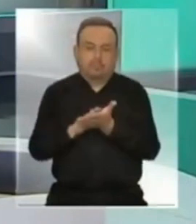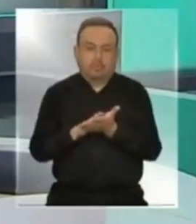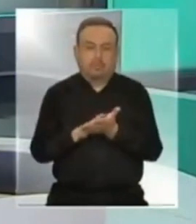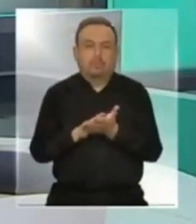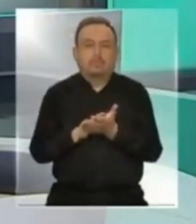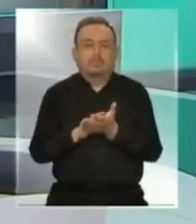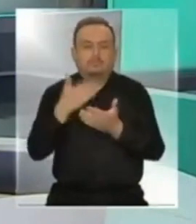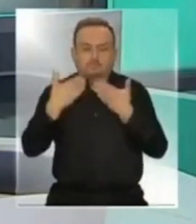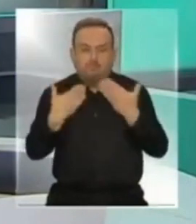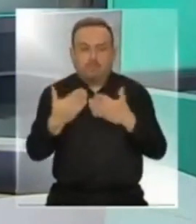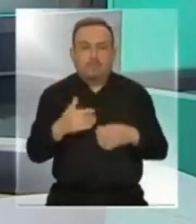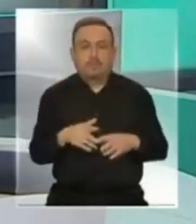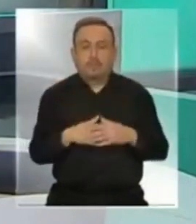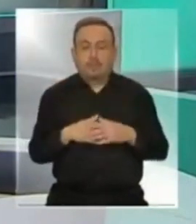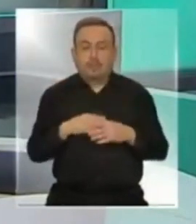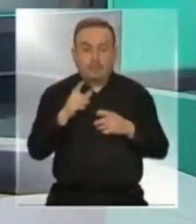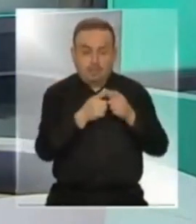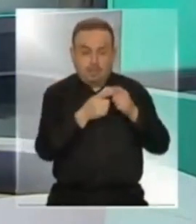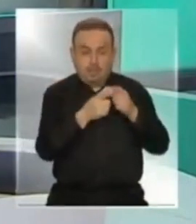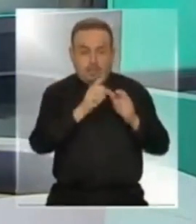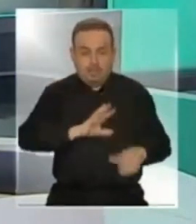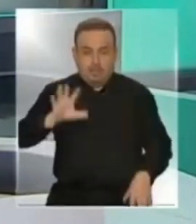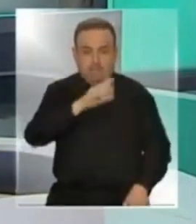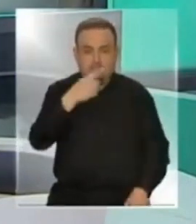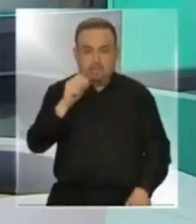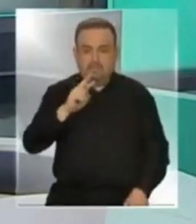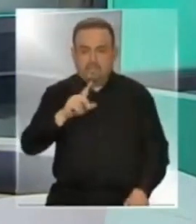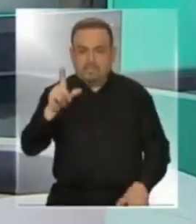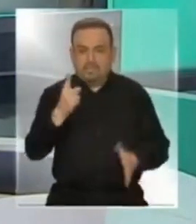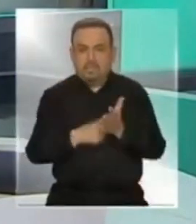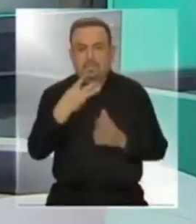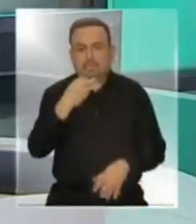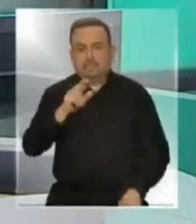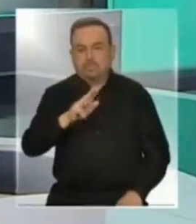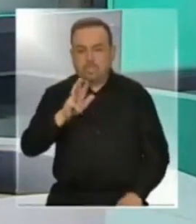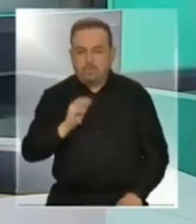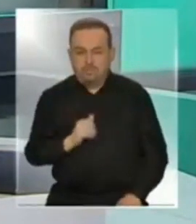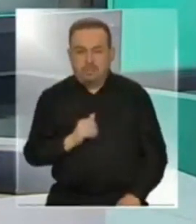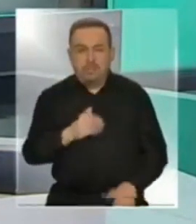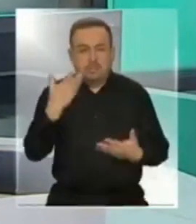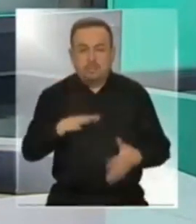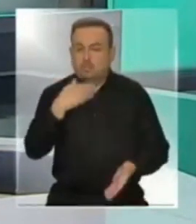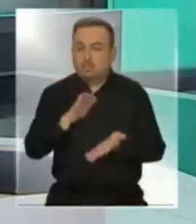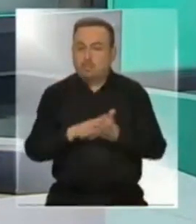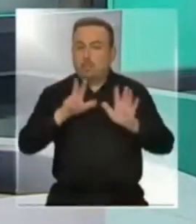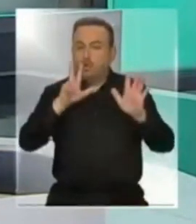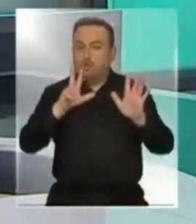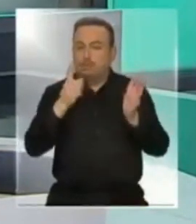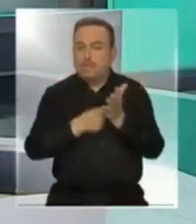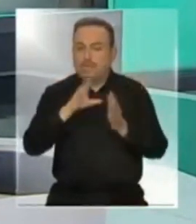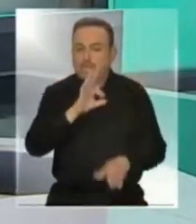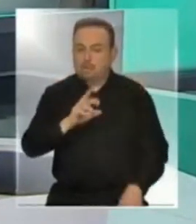Amazonia, ¿sí? Donde hay muchas comunidades aborígenes, donde los cuidados